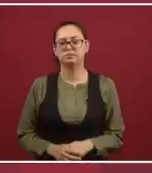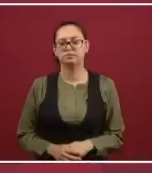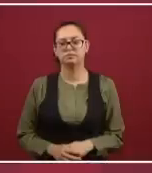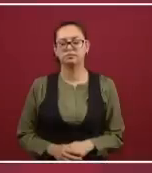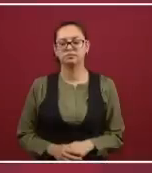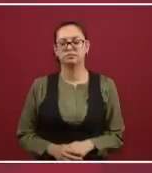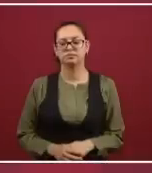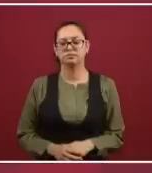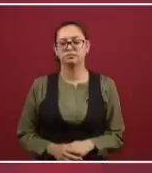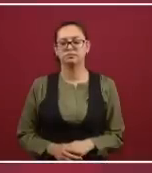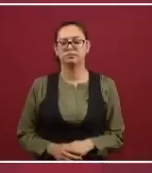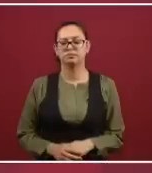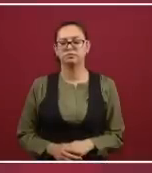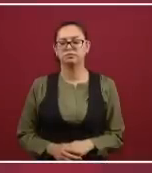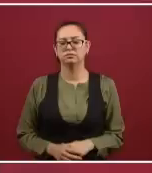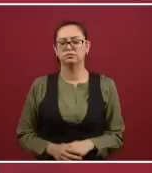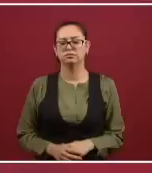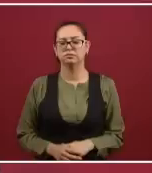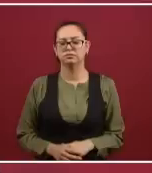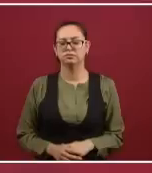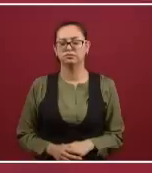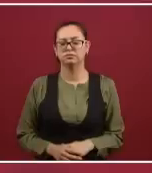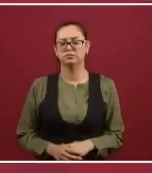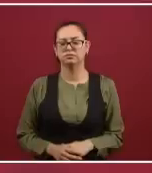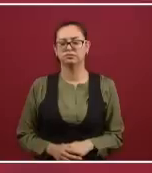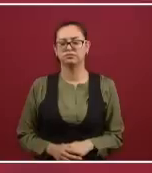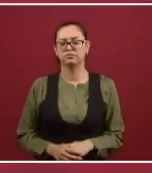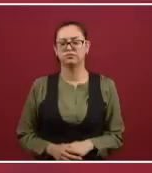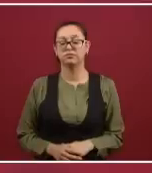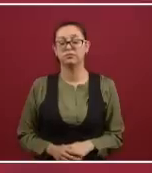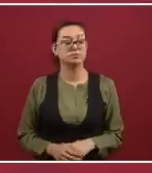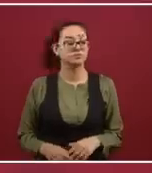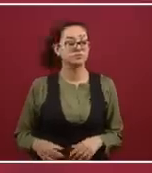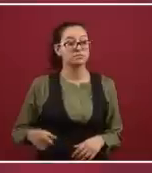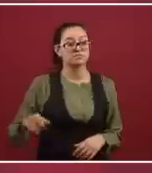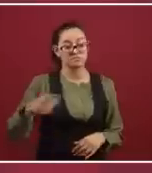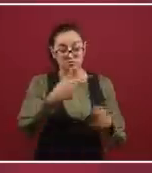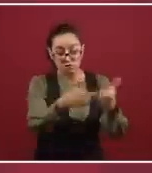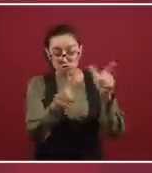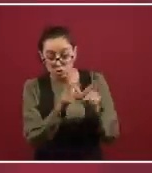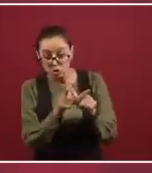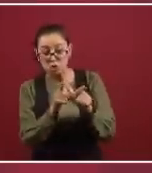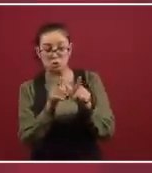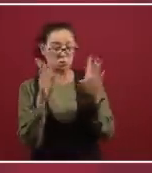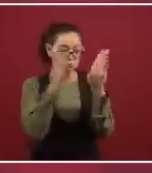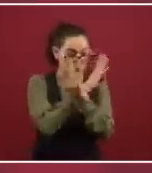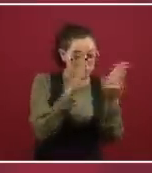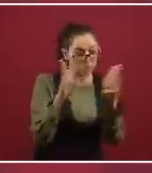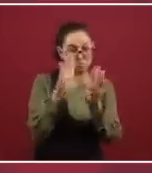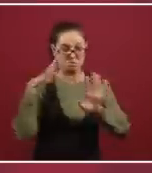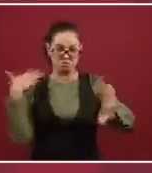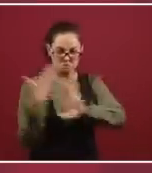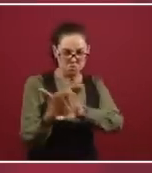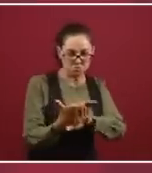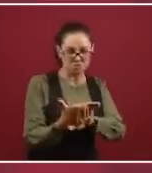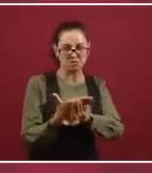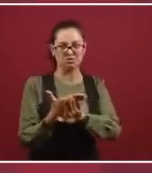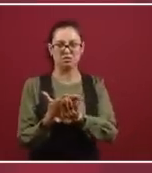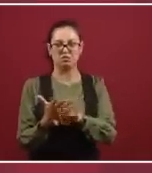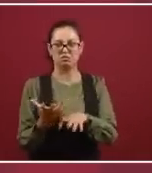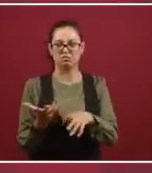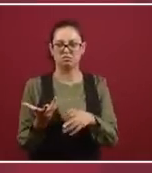Ya nadie es perseguido, espiado, escuchado.